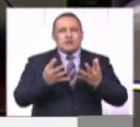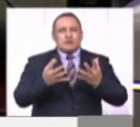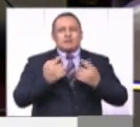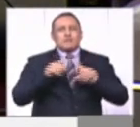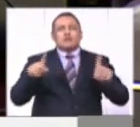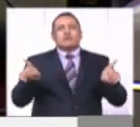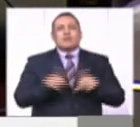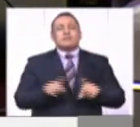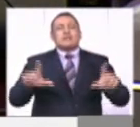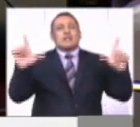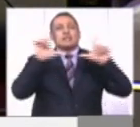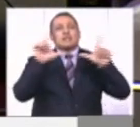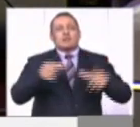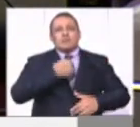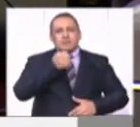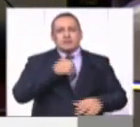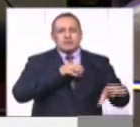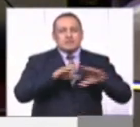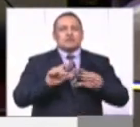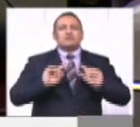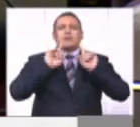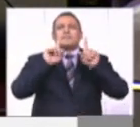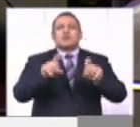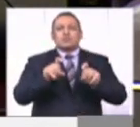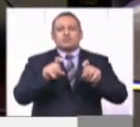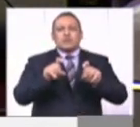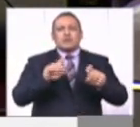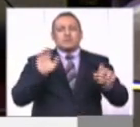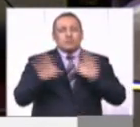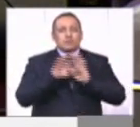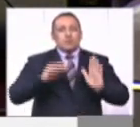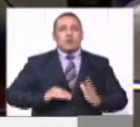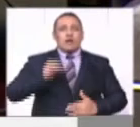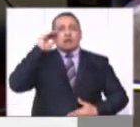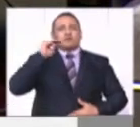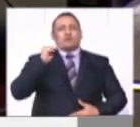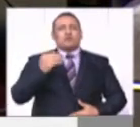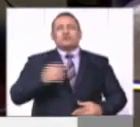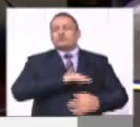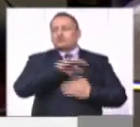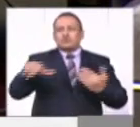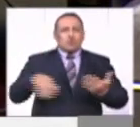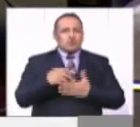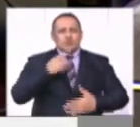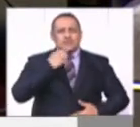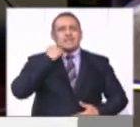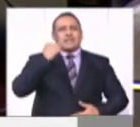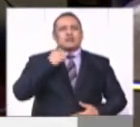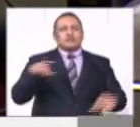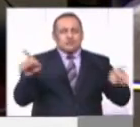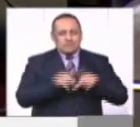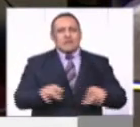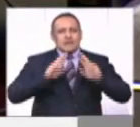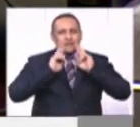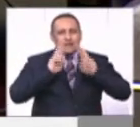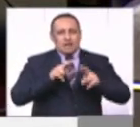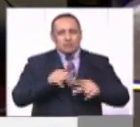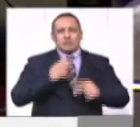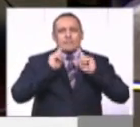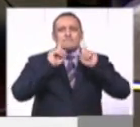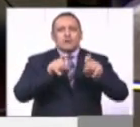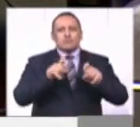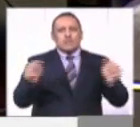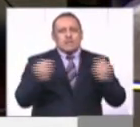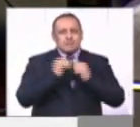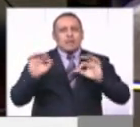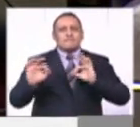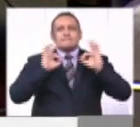si la prensa te hace una pregunta en tono alto todos tienen el derecho de responder a esa pregunta